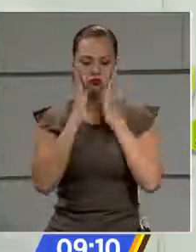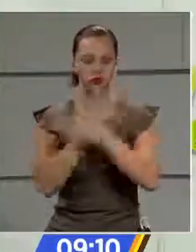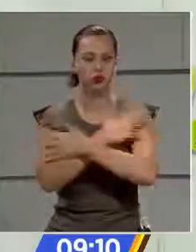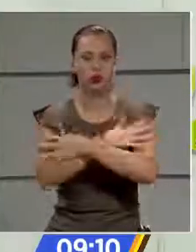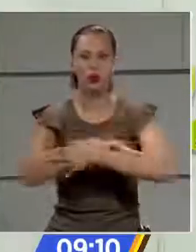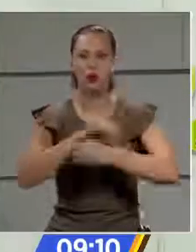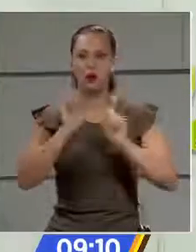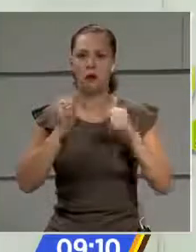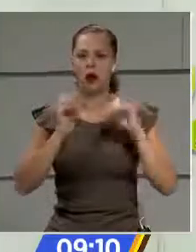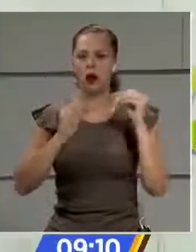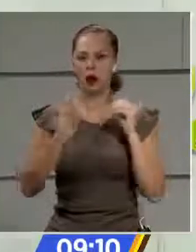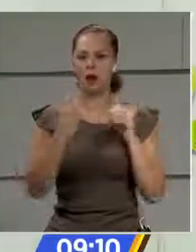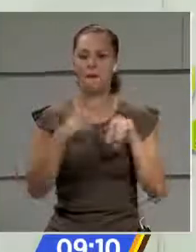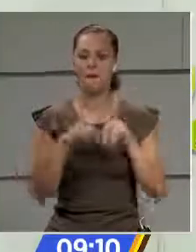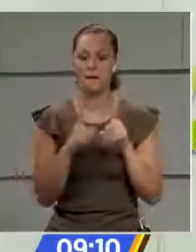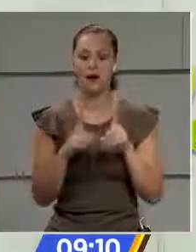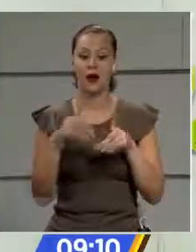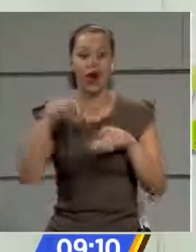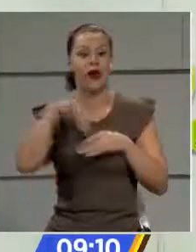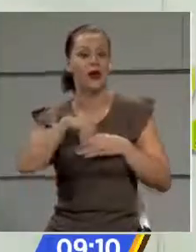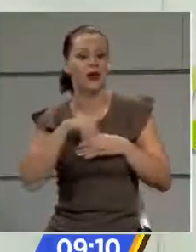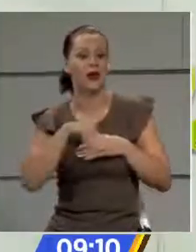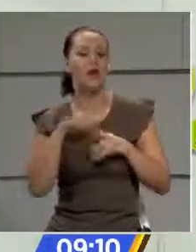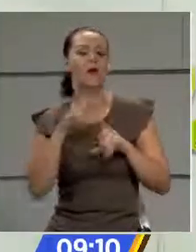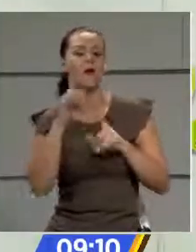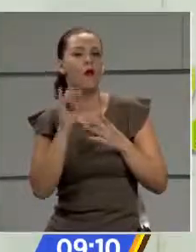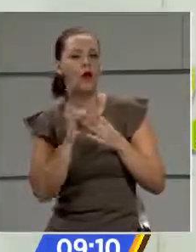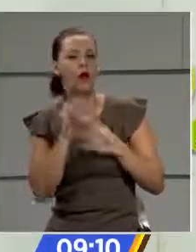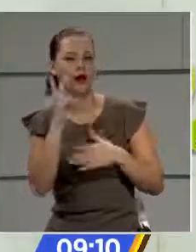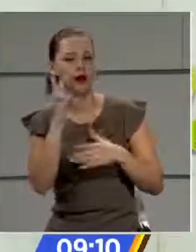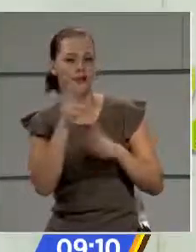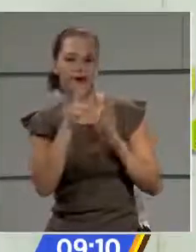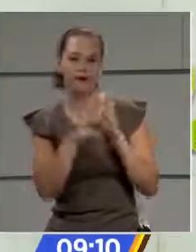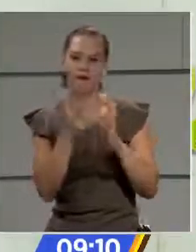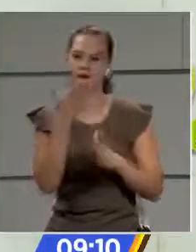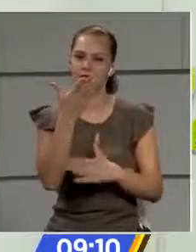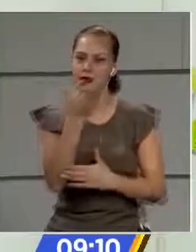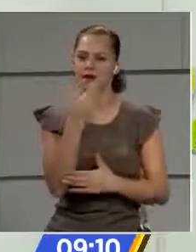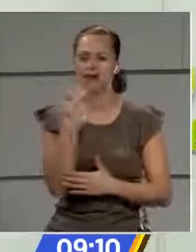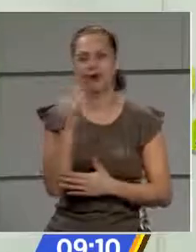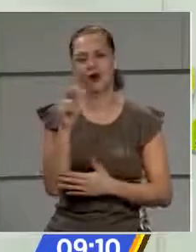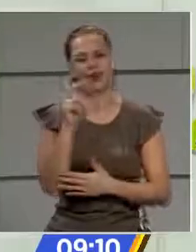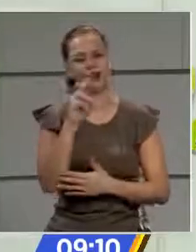o mover. Entonces estos son internos, por eso vamos entonces a ver ahora este video, como decía Aurora.